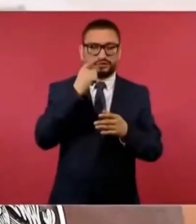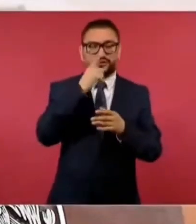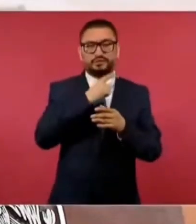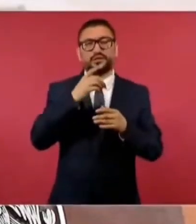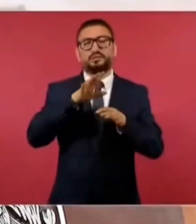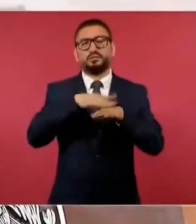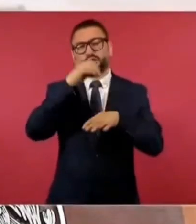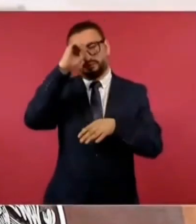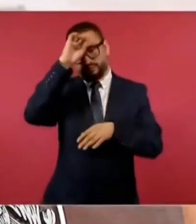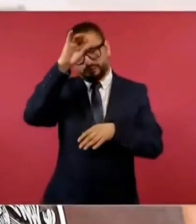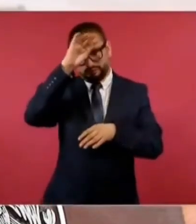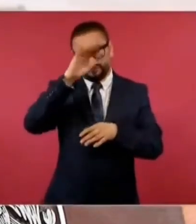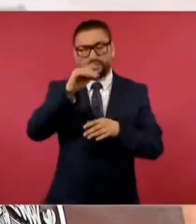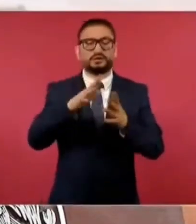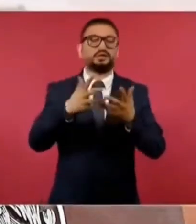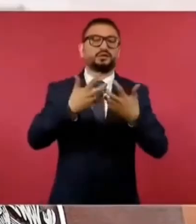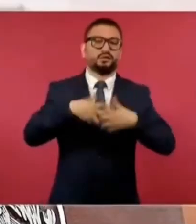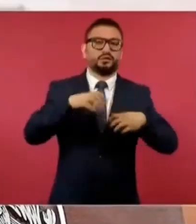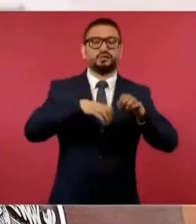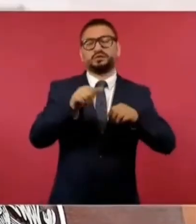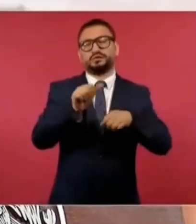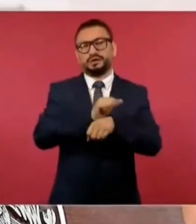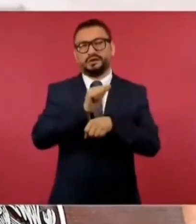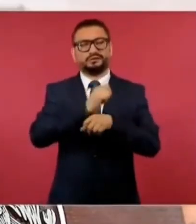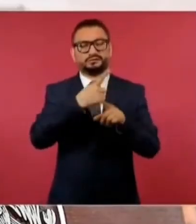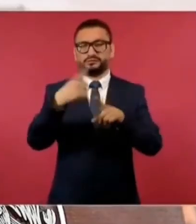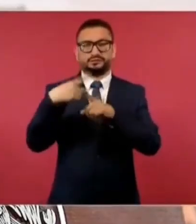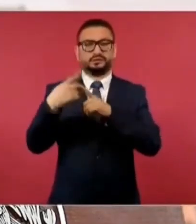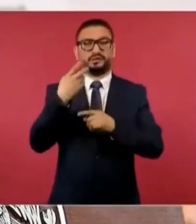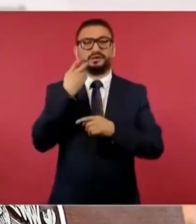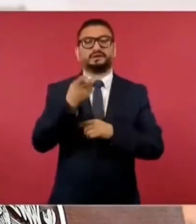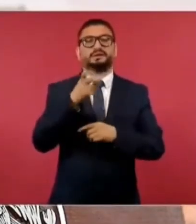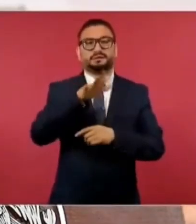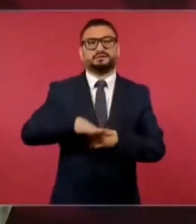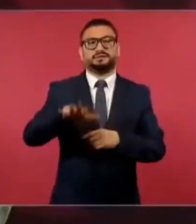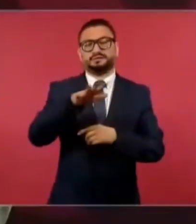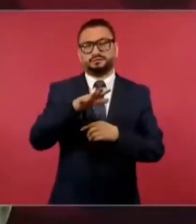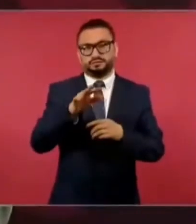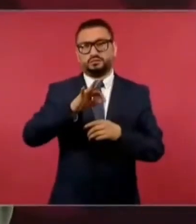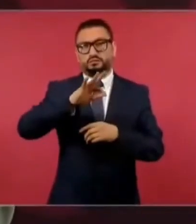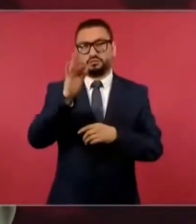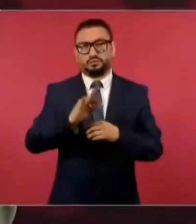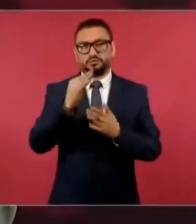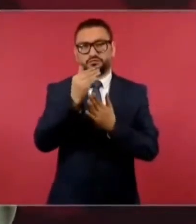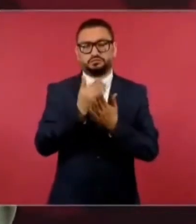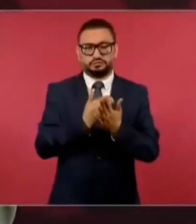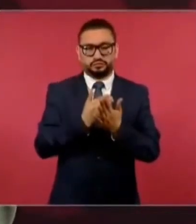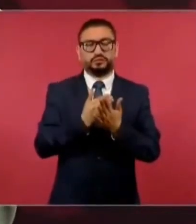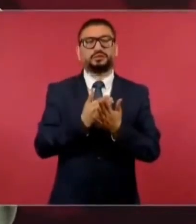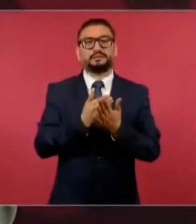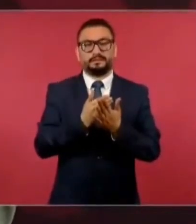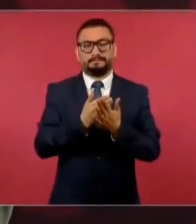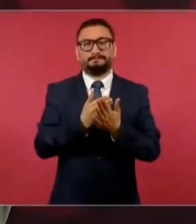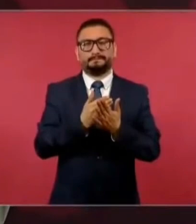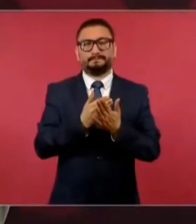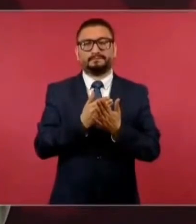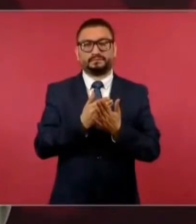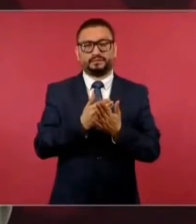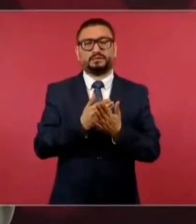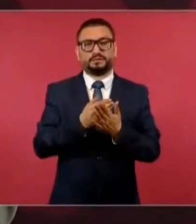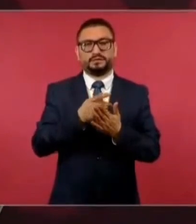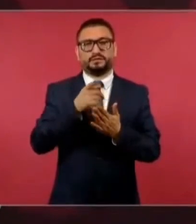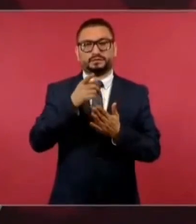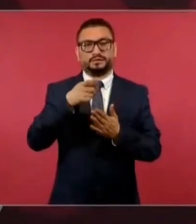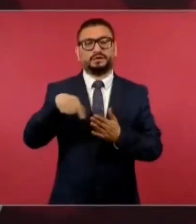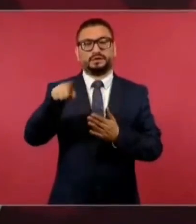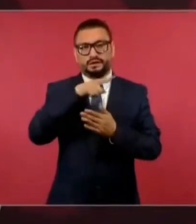minería, las plantas automotrices, en fin. Entonces, es un porcentaje bastante menor de la población que sería transferida en bienestar.